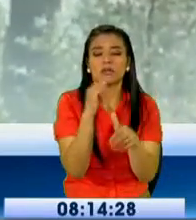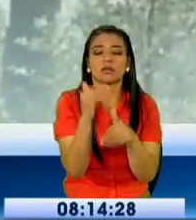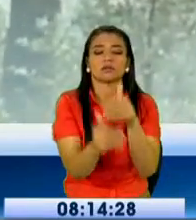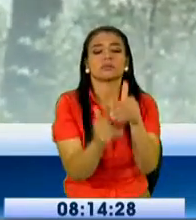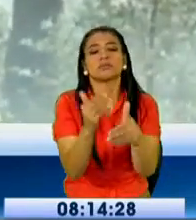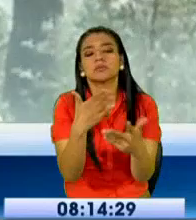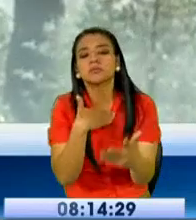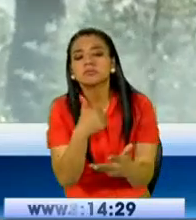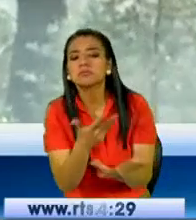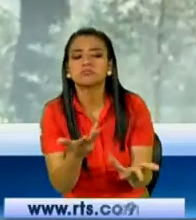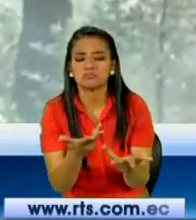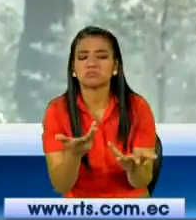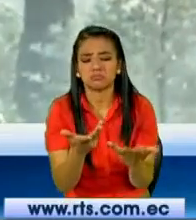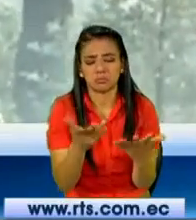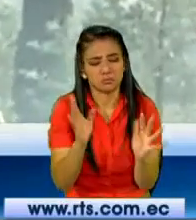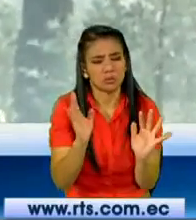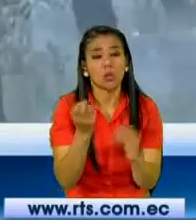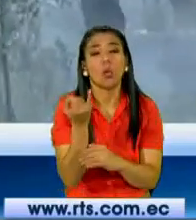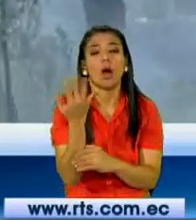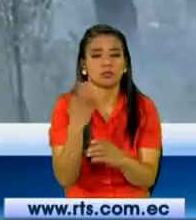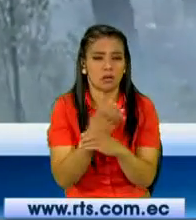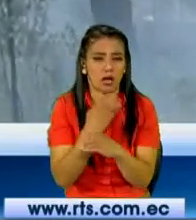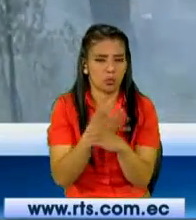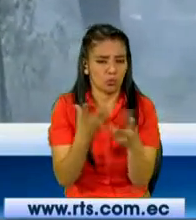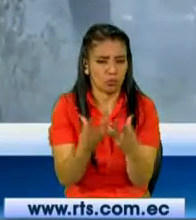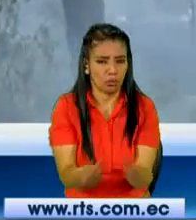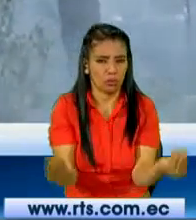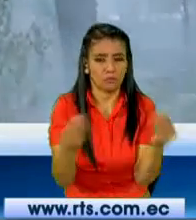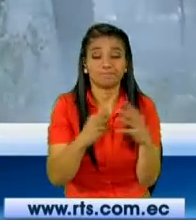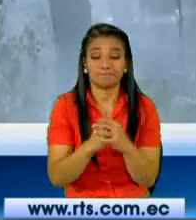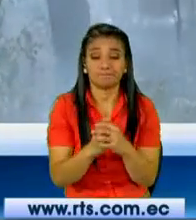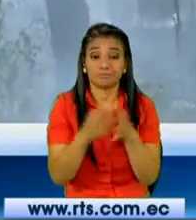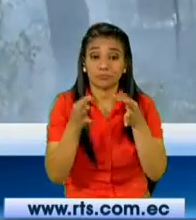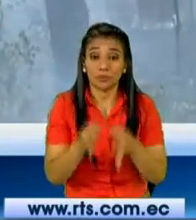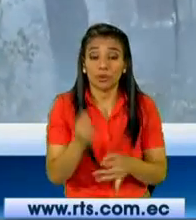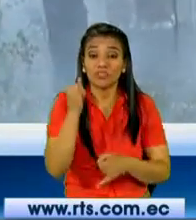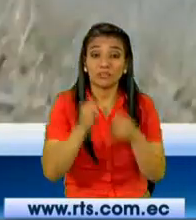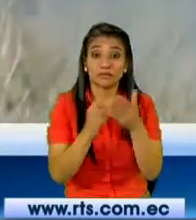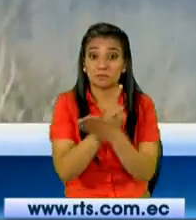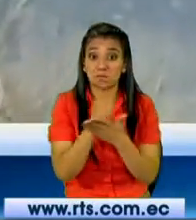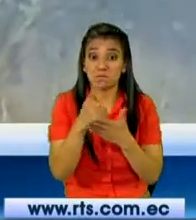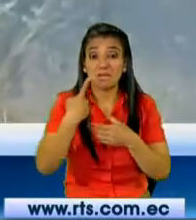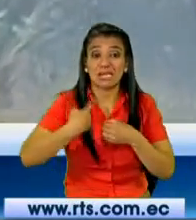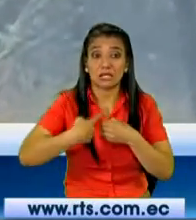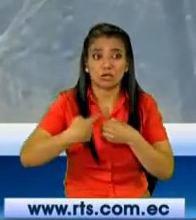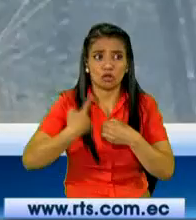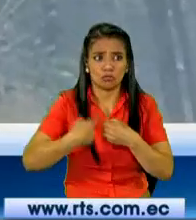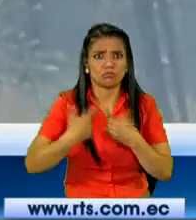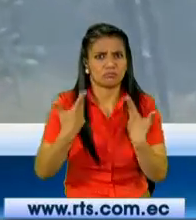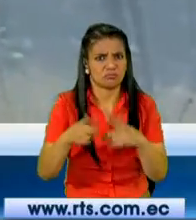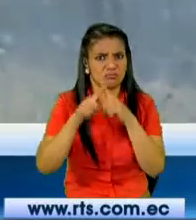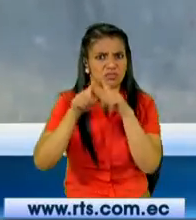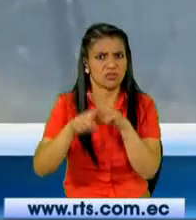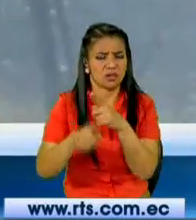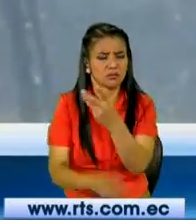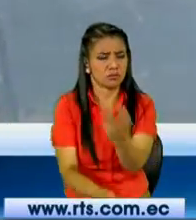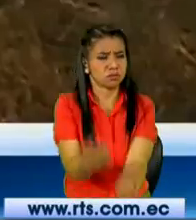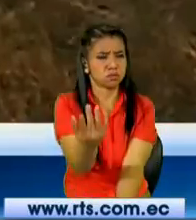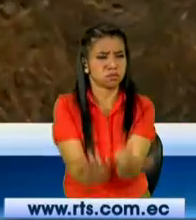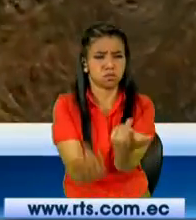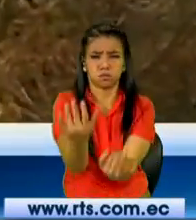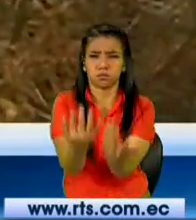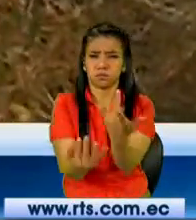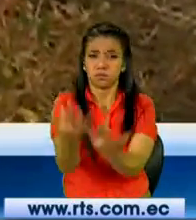dará a conocer cuánto es el aire. Durante este fin de semana en la capital de la República se han registrado varios incendios